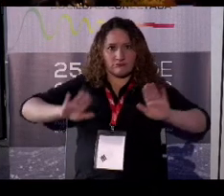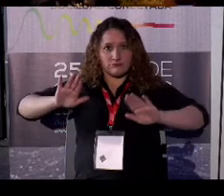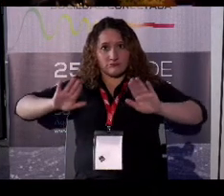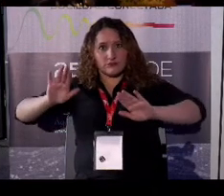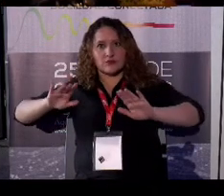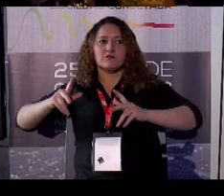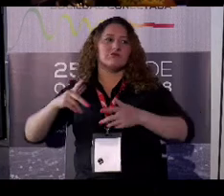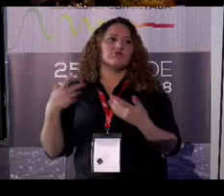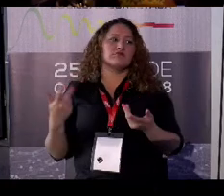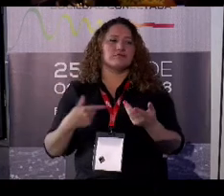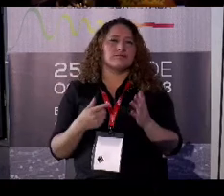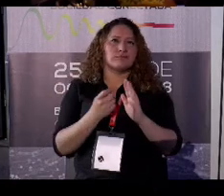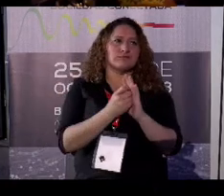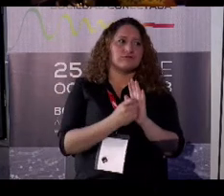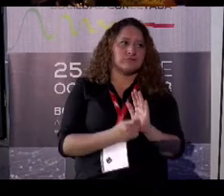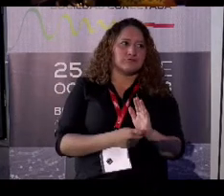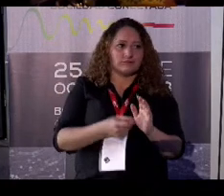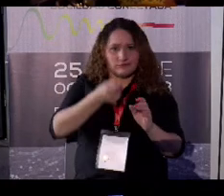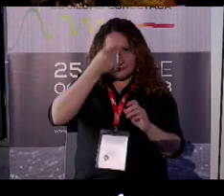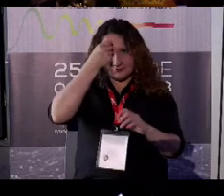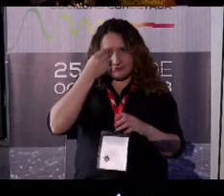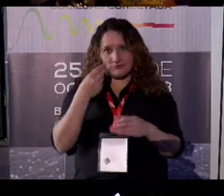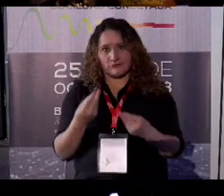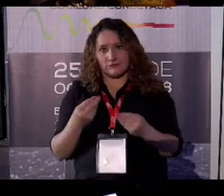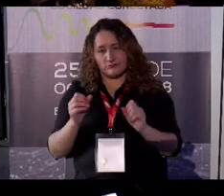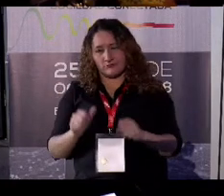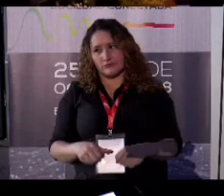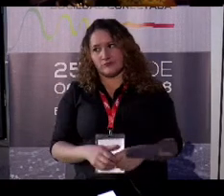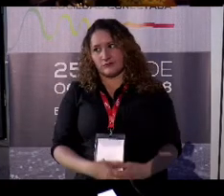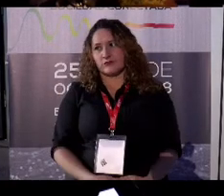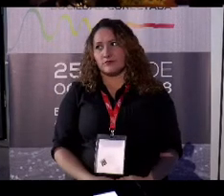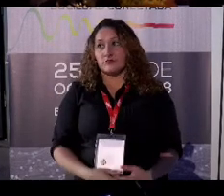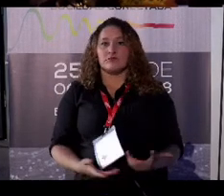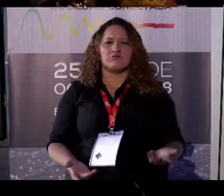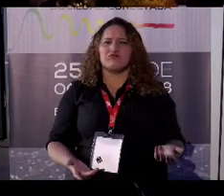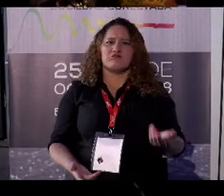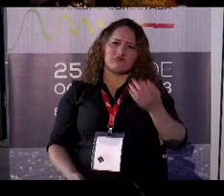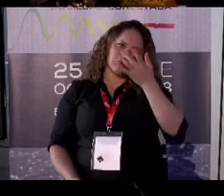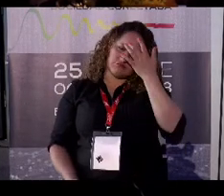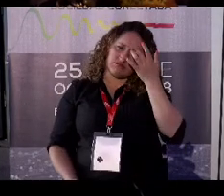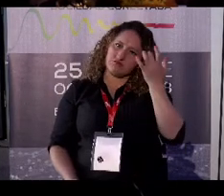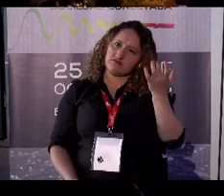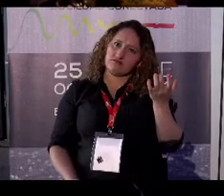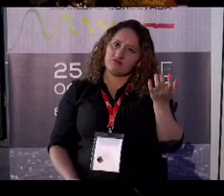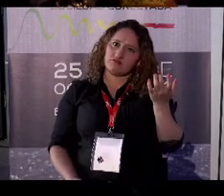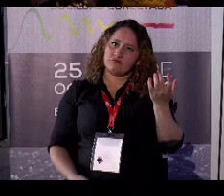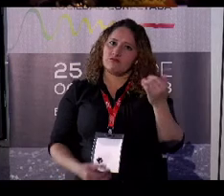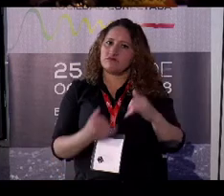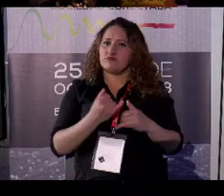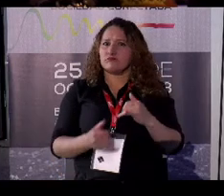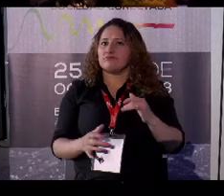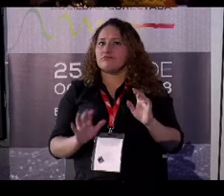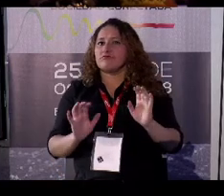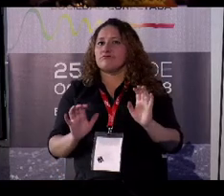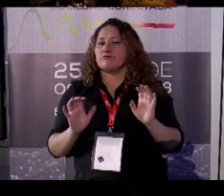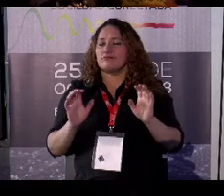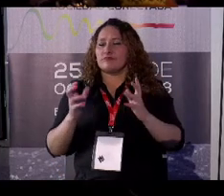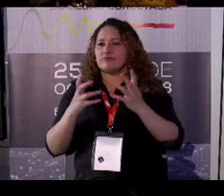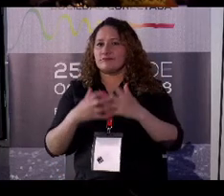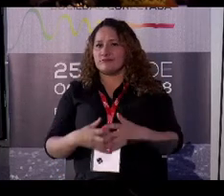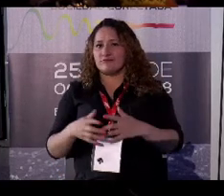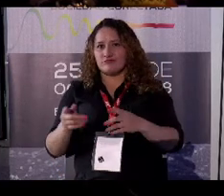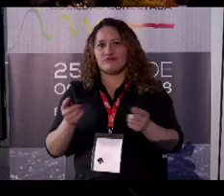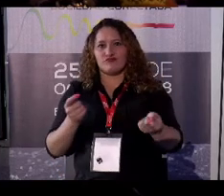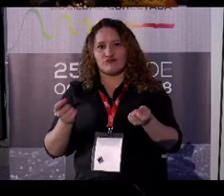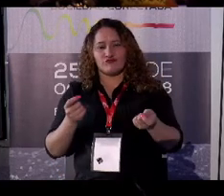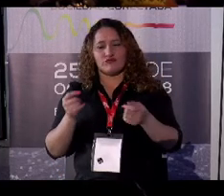unos criterios adicionales para que esto sea posible. ¿Por qué? Porque en última los operadores son los que mejor saben